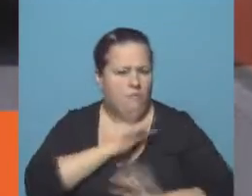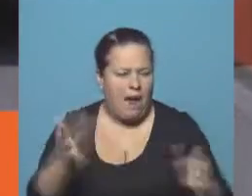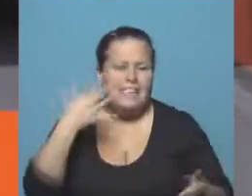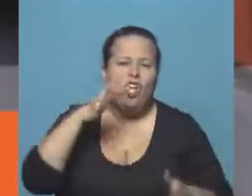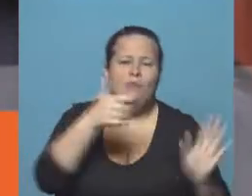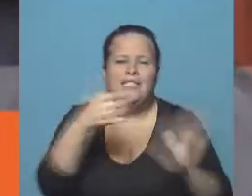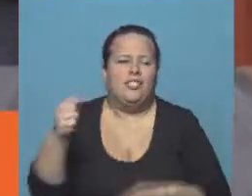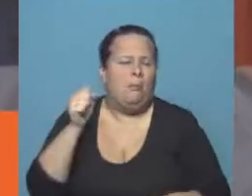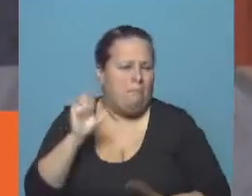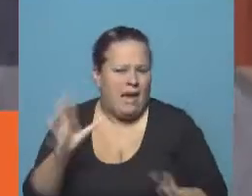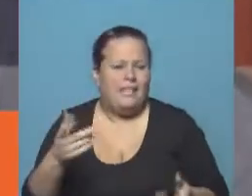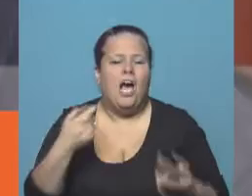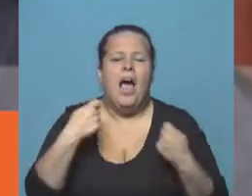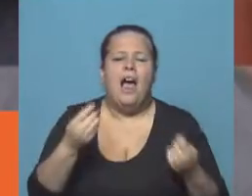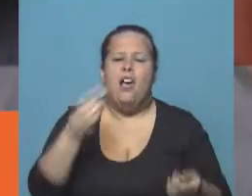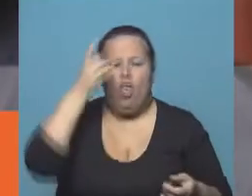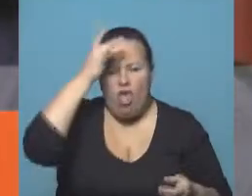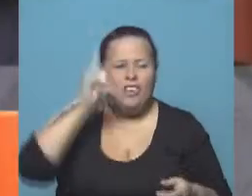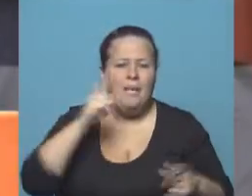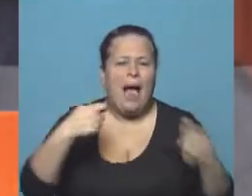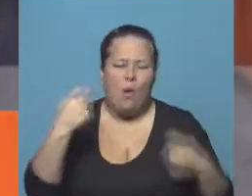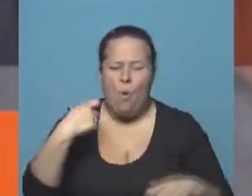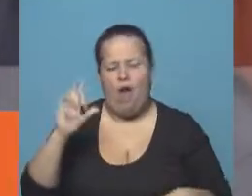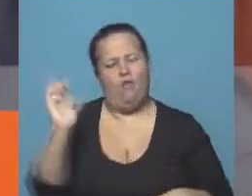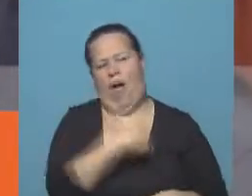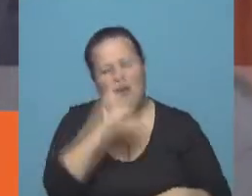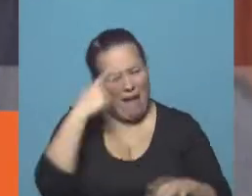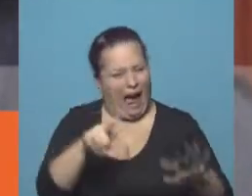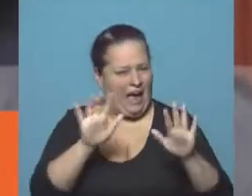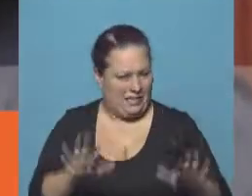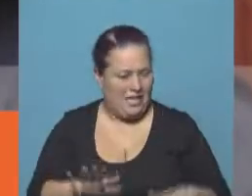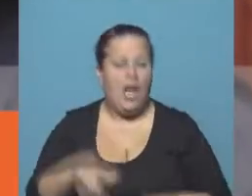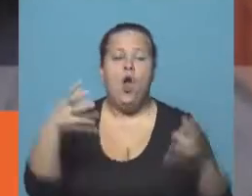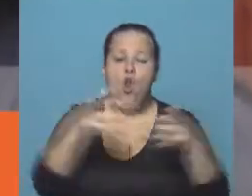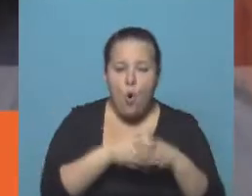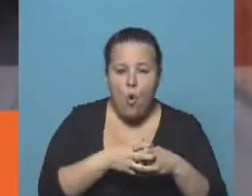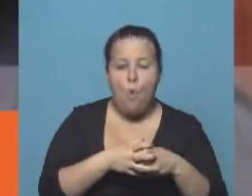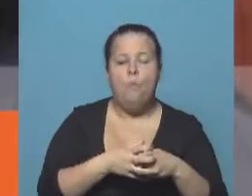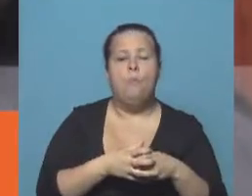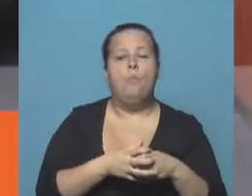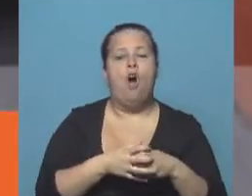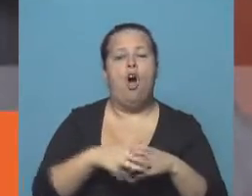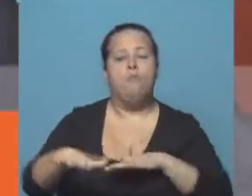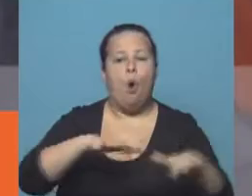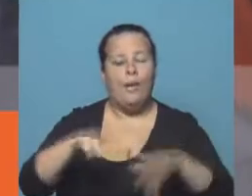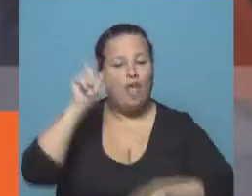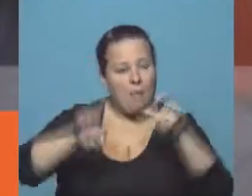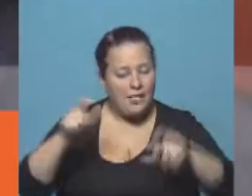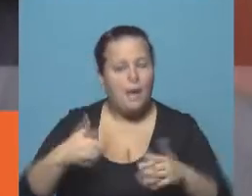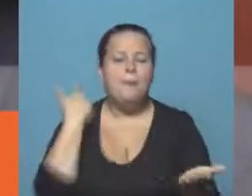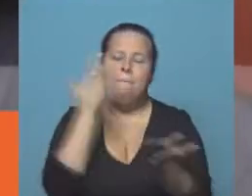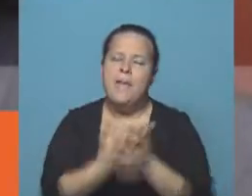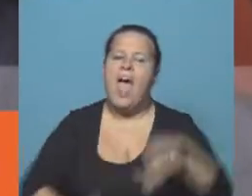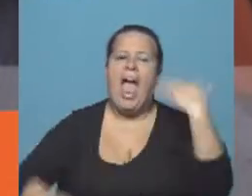5.600 pesos, la ganancia de un jubilado 12.000, no se puede pensar en esta situación. Los sectores de los movimientos sociales han planteado